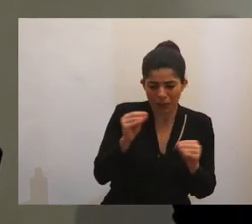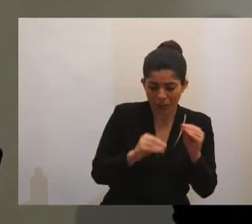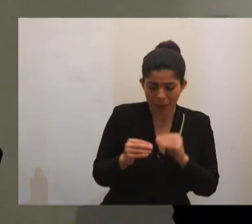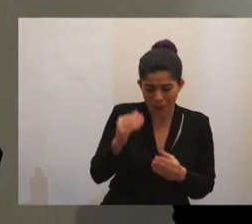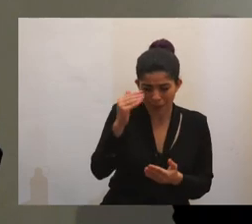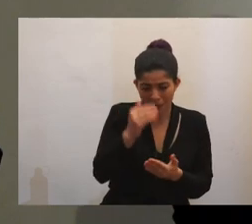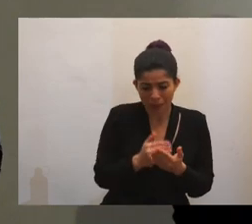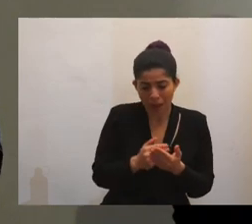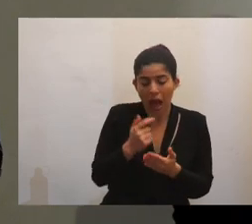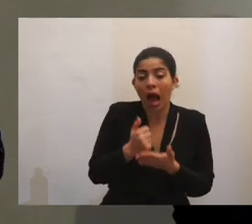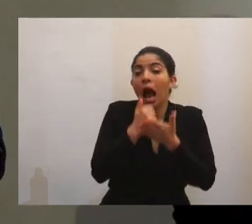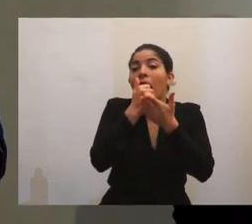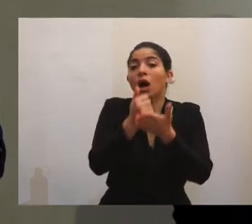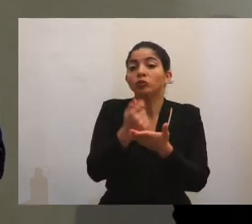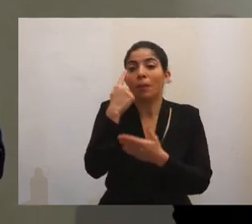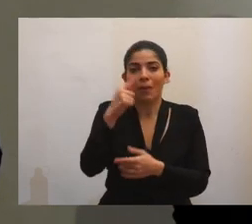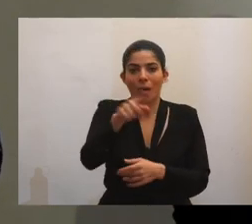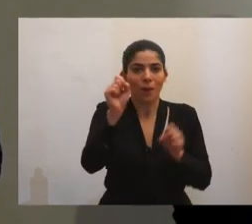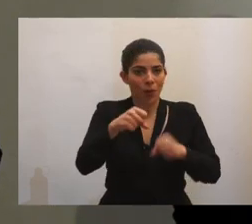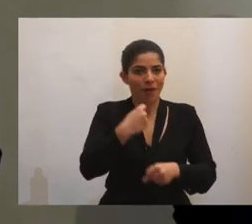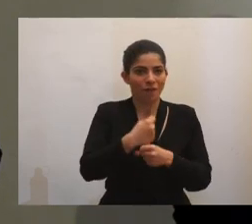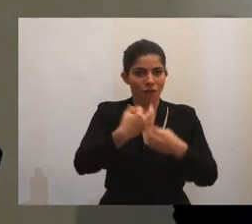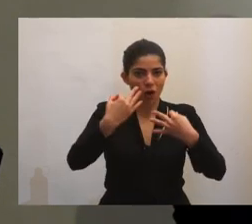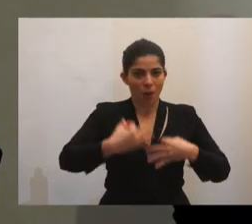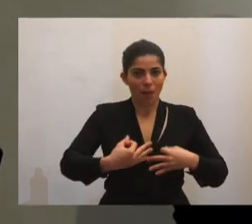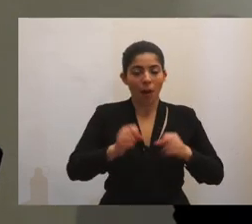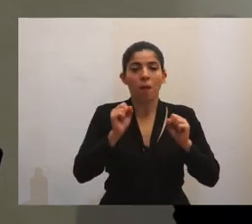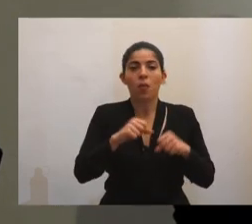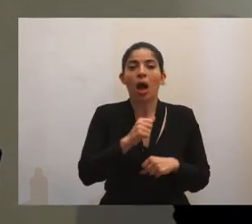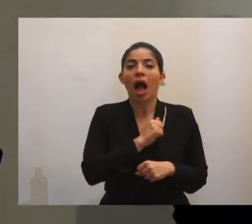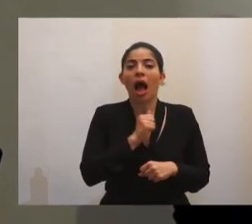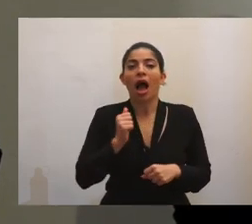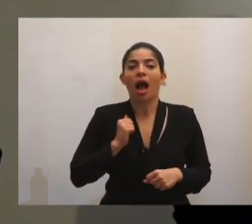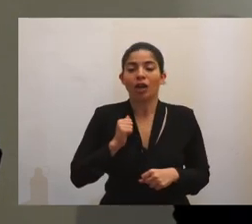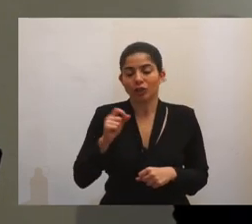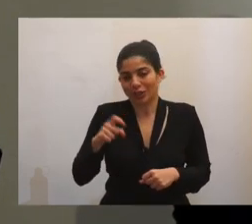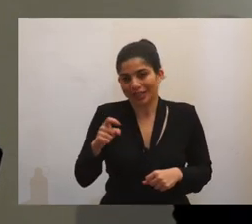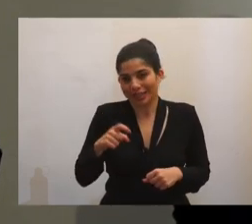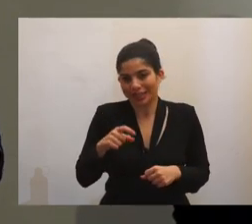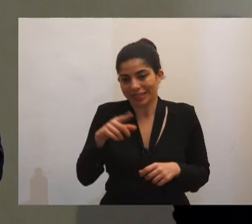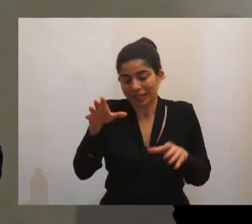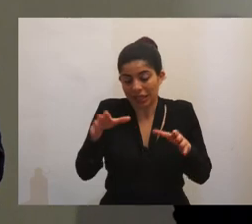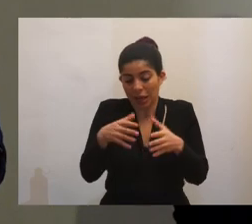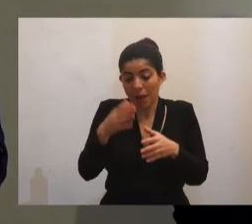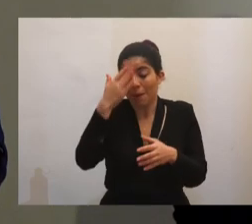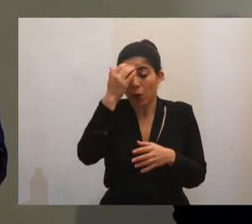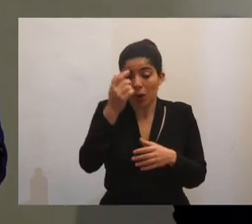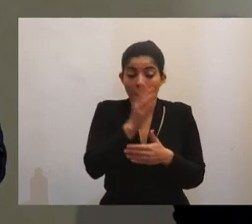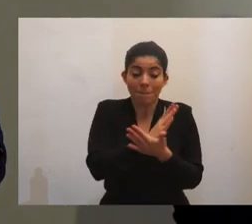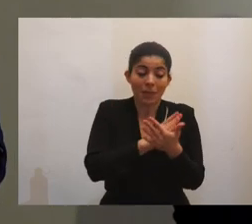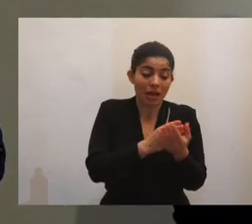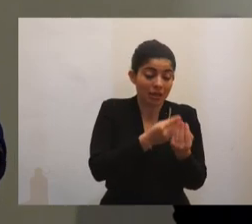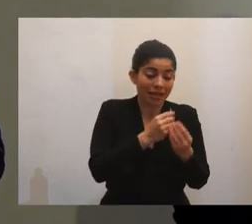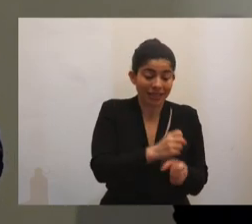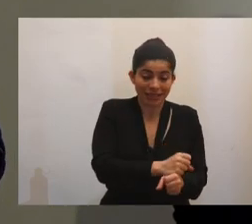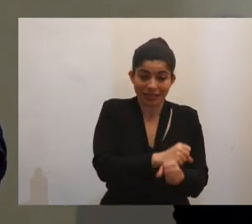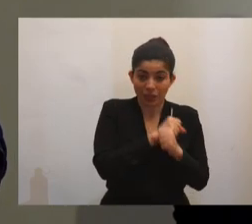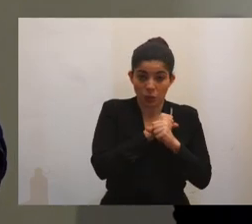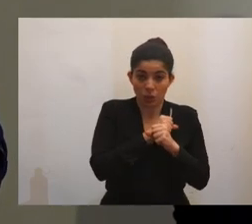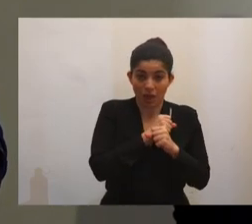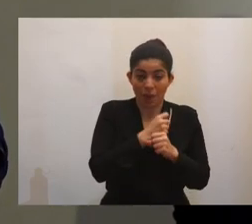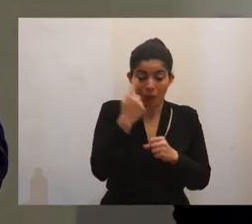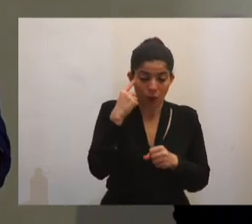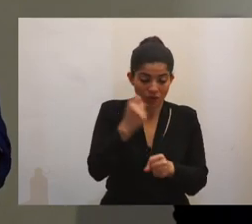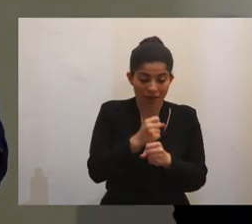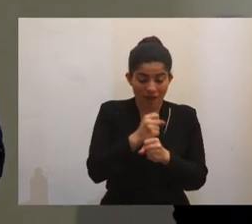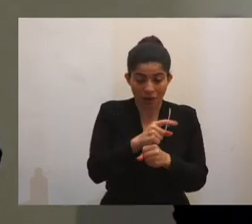en formalizarse, en poder tener la asociatividad necesaria, porque por un lado les va a brindar seguridad jurídica al trabajo que